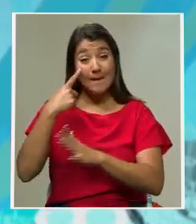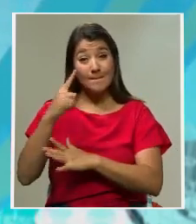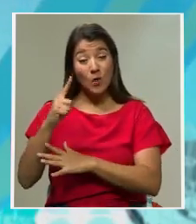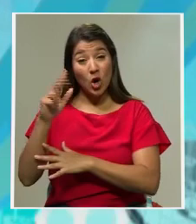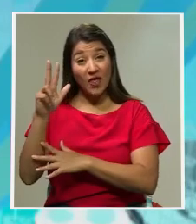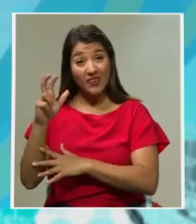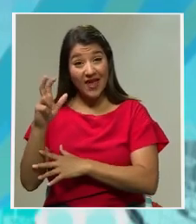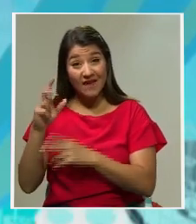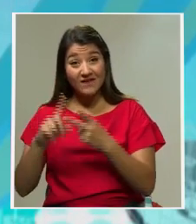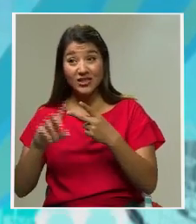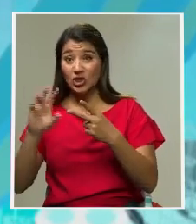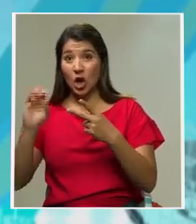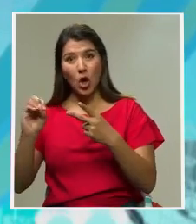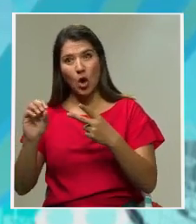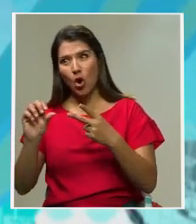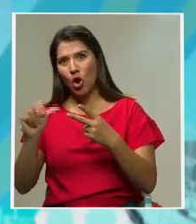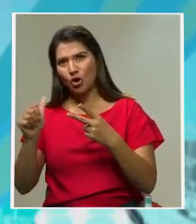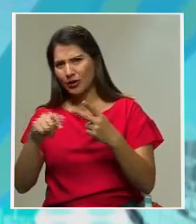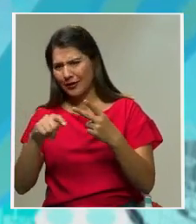Mira,